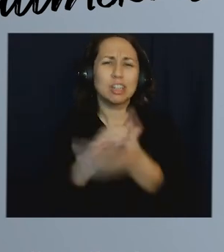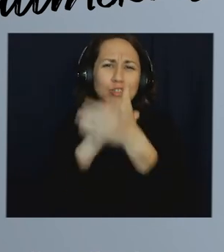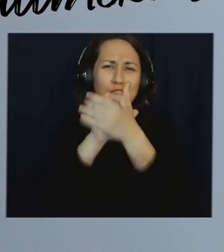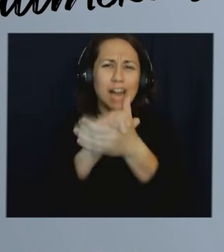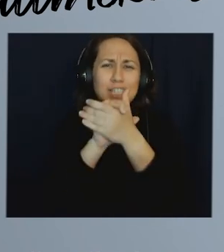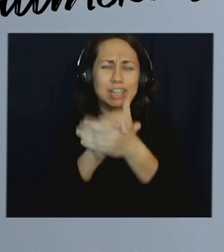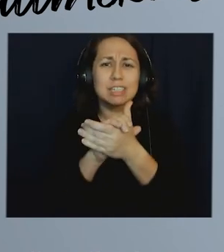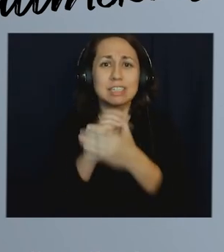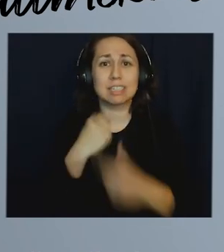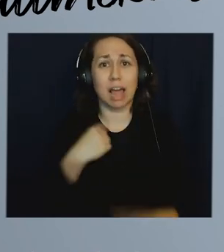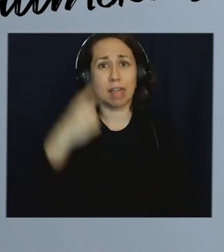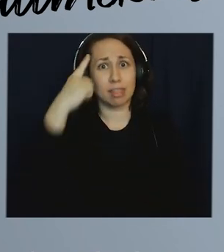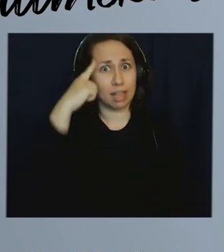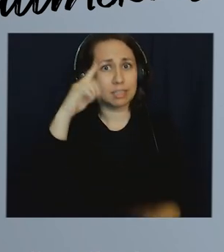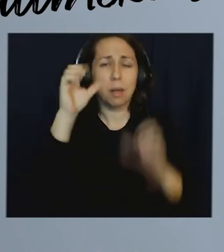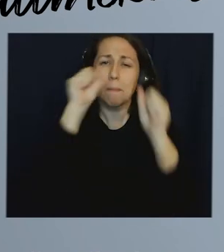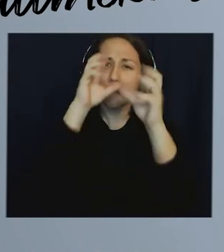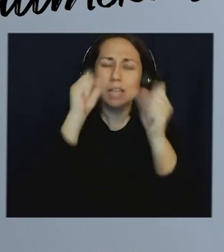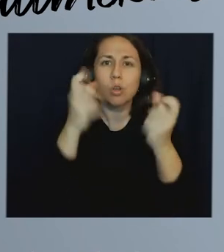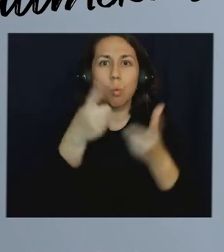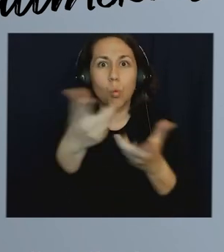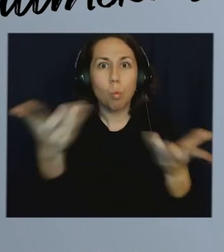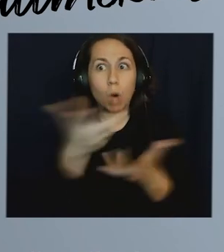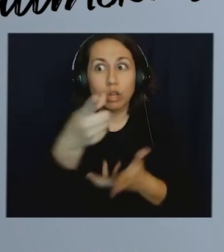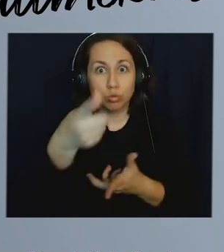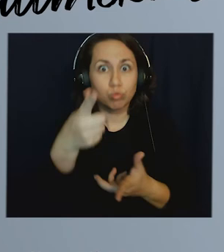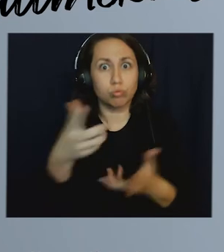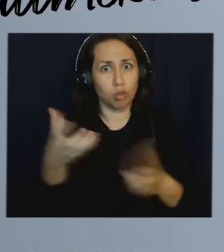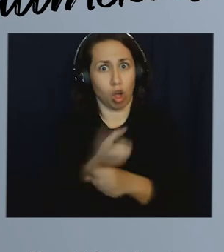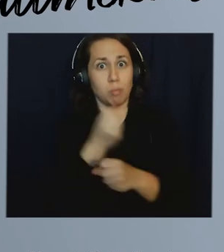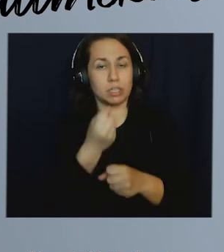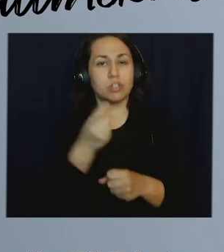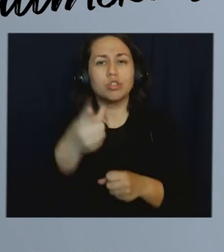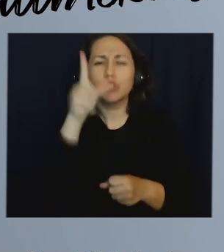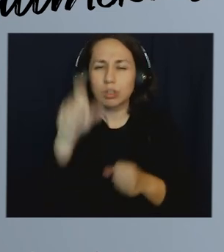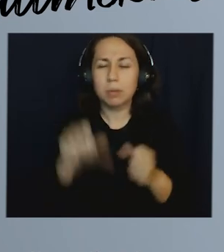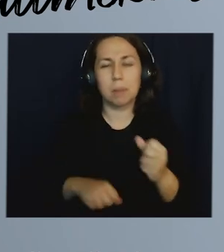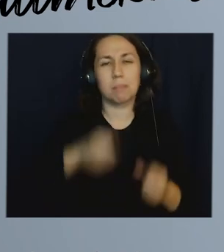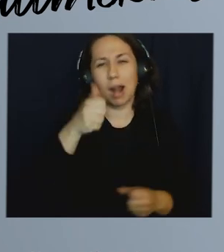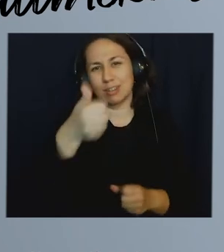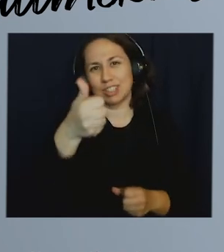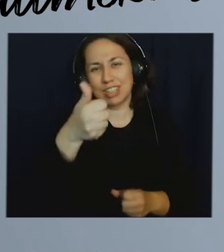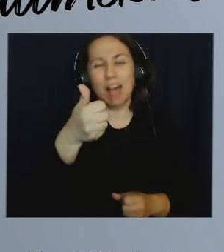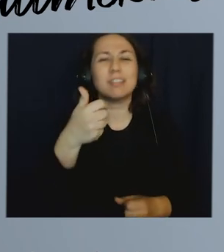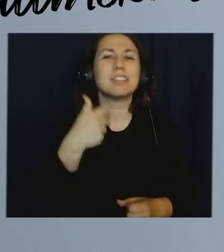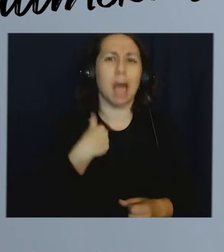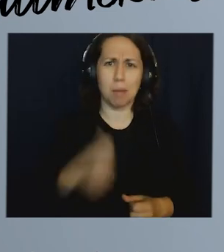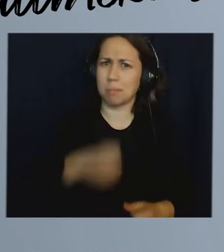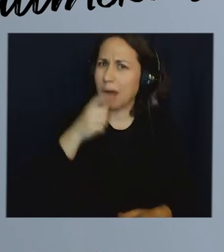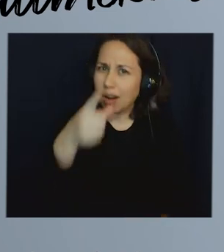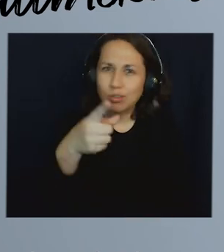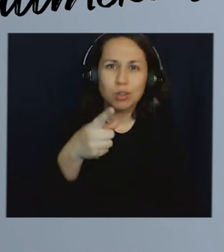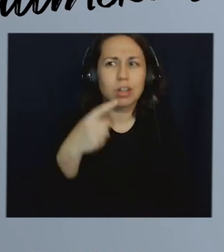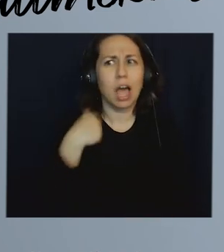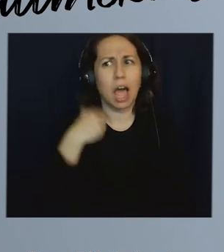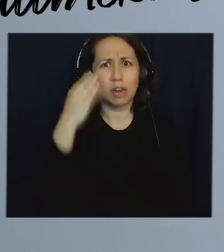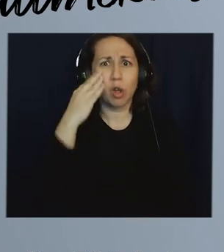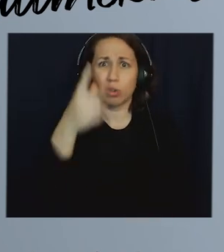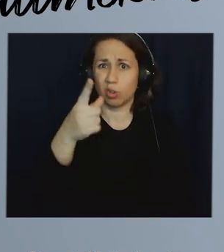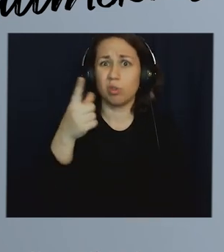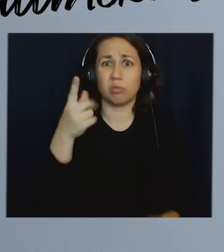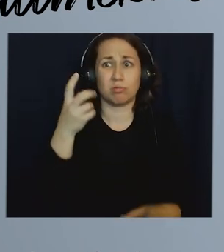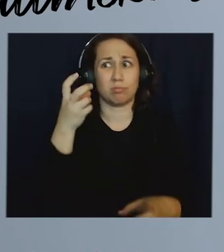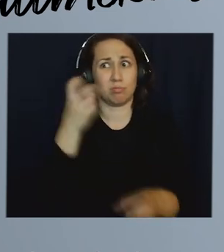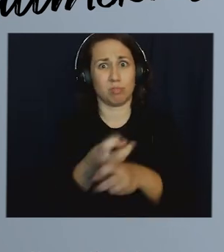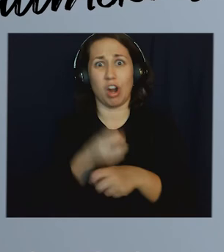decir felicidades y pienso que es maravilloso lo que han logrado. Deben estar muy orgullosos. Yo estoy muy orgullosa de ustedes y